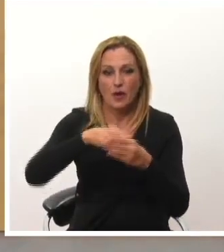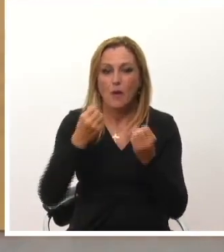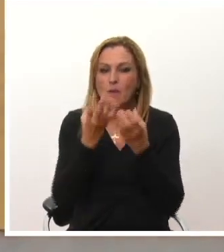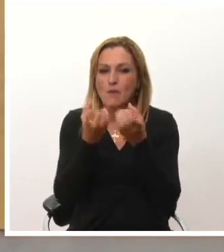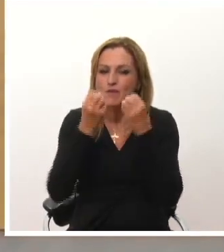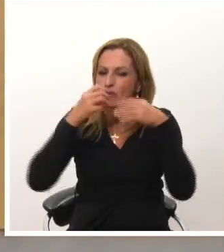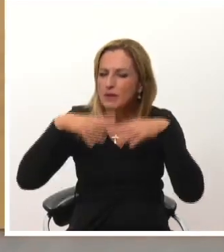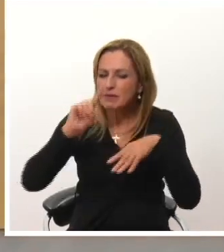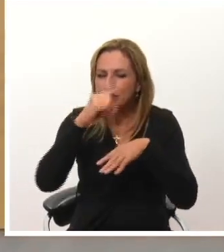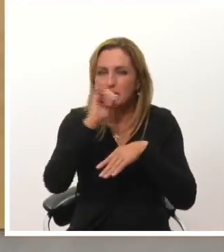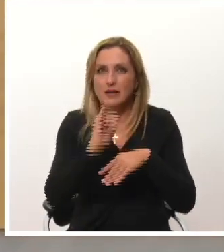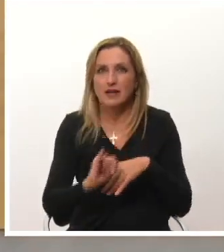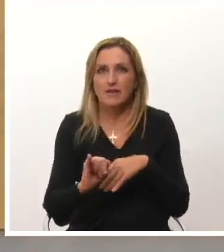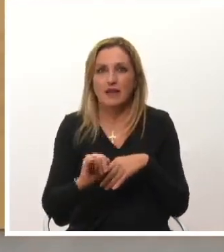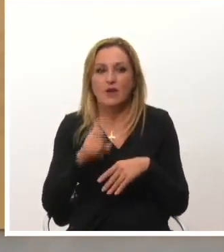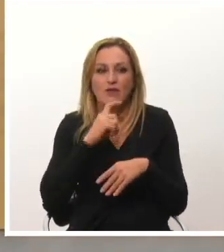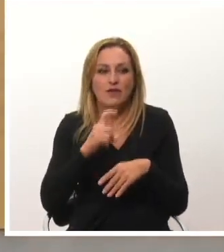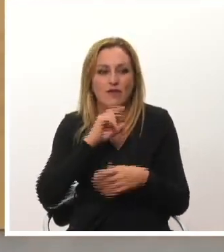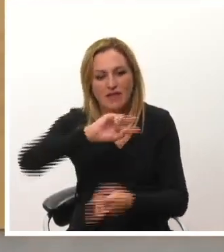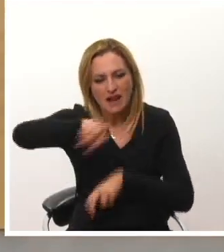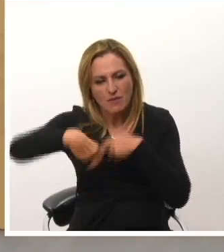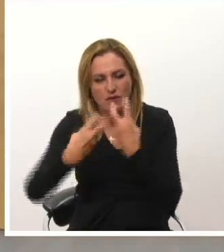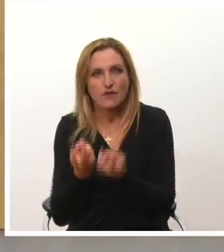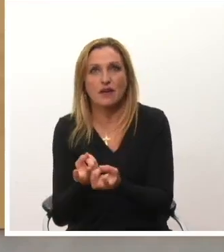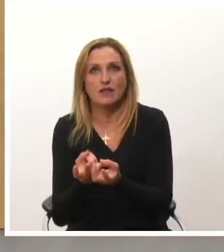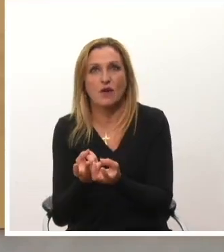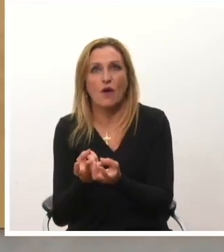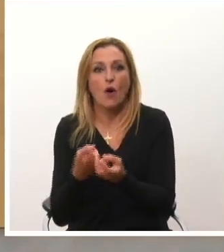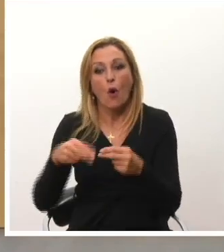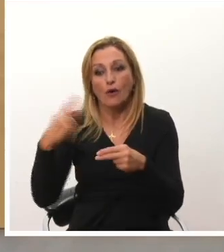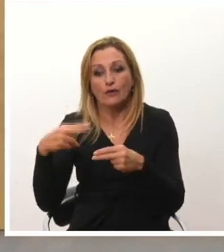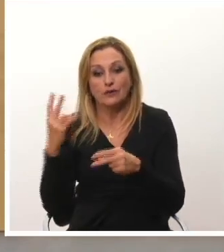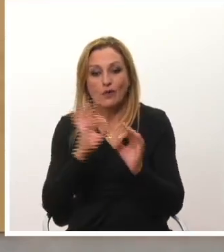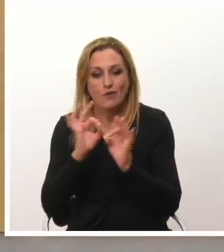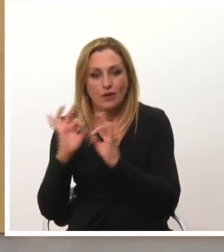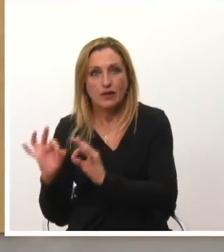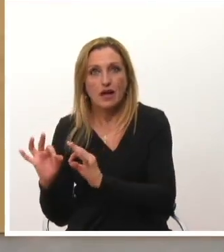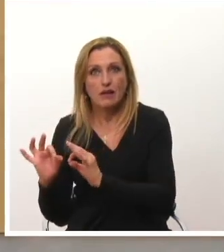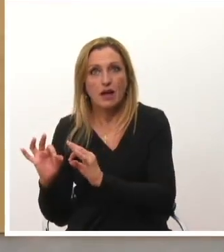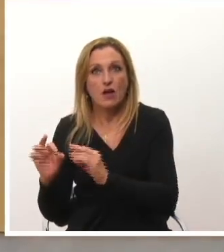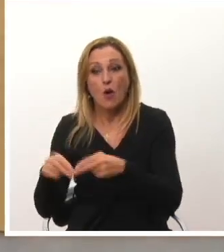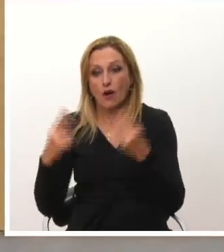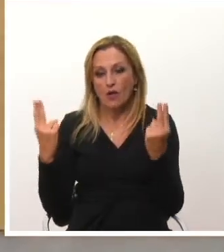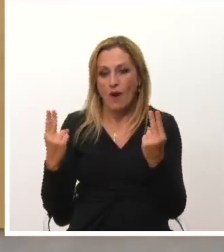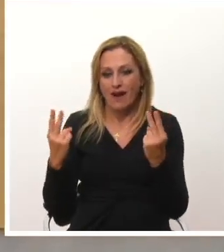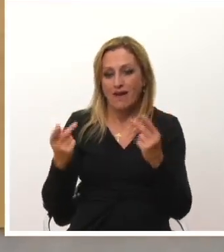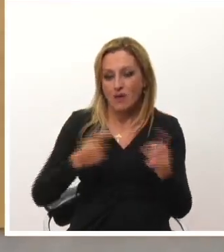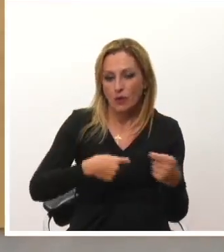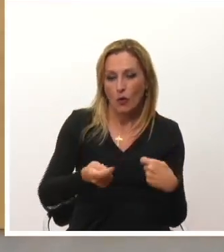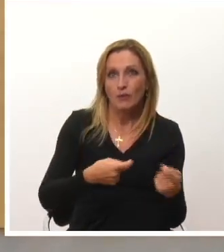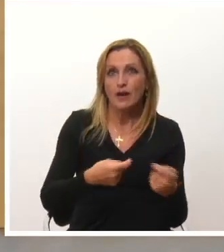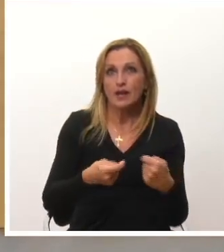lo que era difícil de prever que la modificación de schengen una frontera ordenada una aduana comercial es ahora